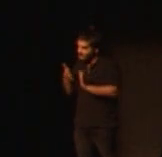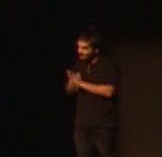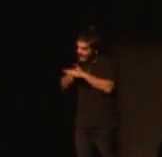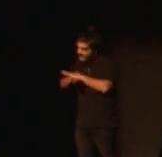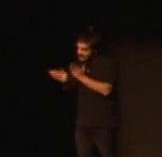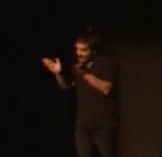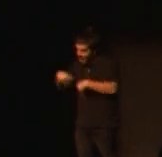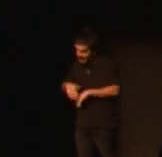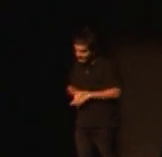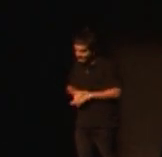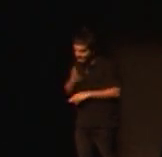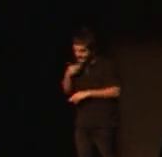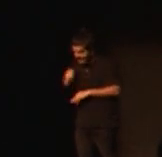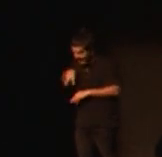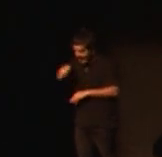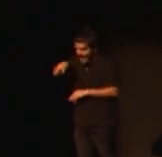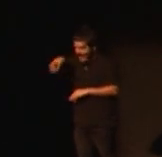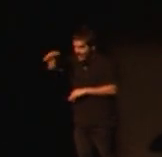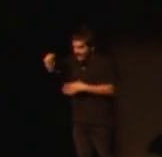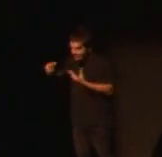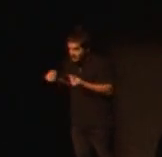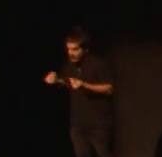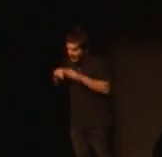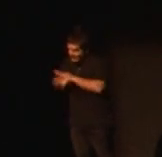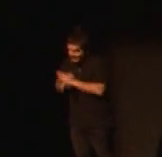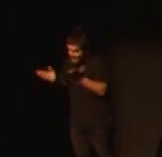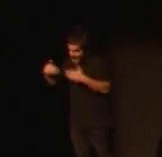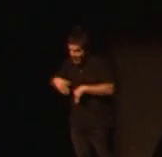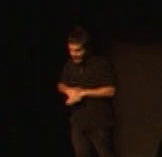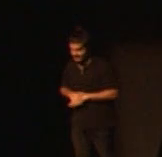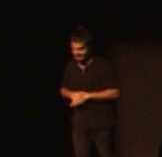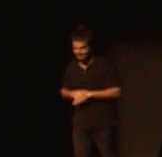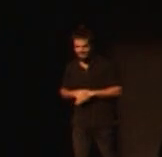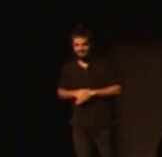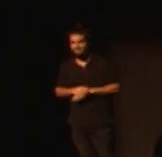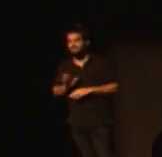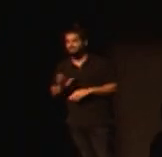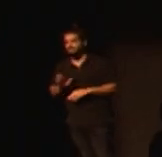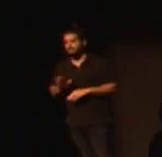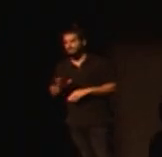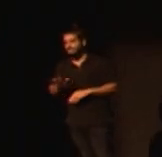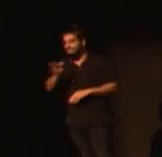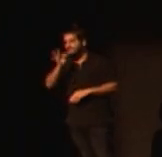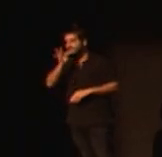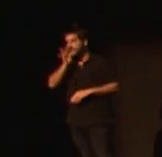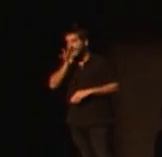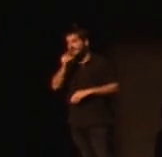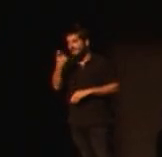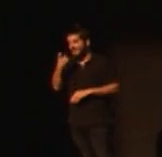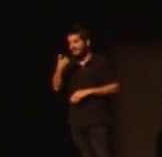que pueden llegar a ser los escalones. La verdad es que todavía nos queda mucho por hacer para que todos y todas podamos movernos sin